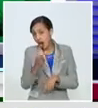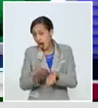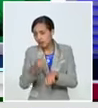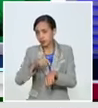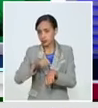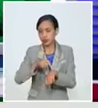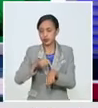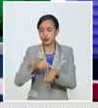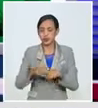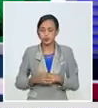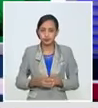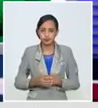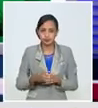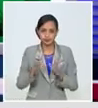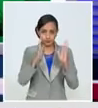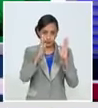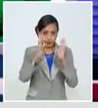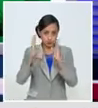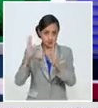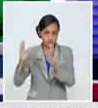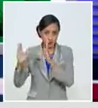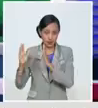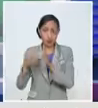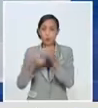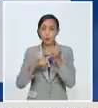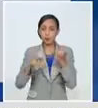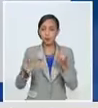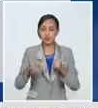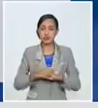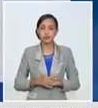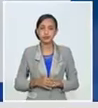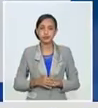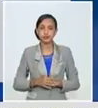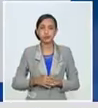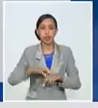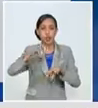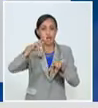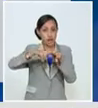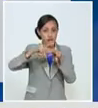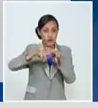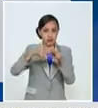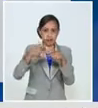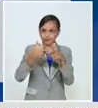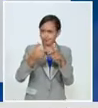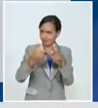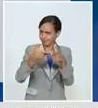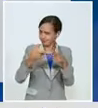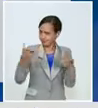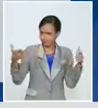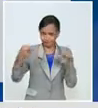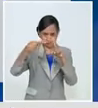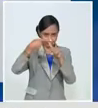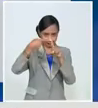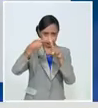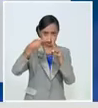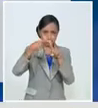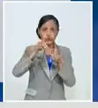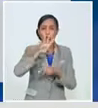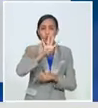Por provincias, La Habana con el mayor número de casos,